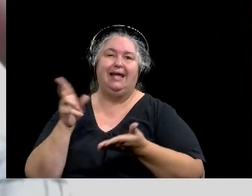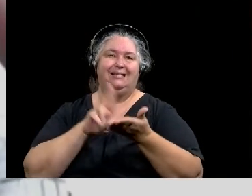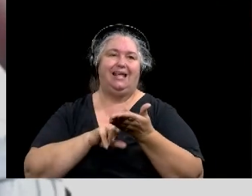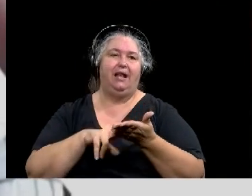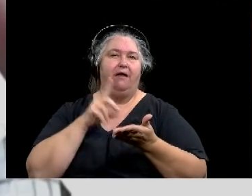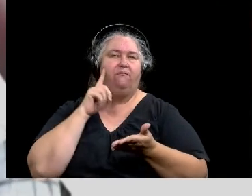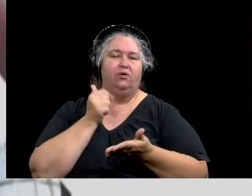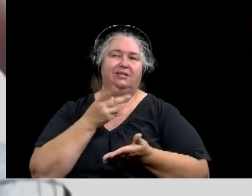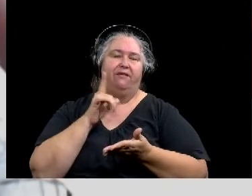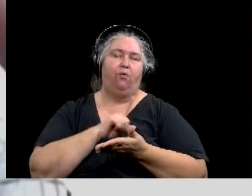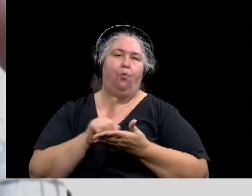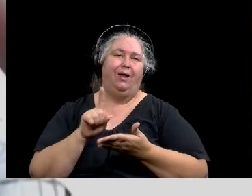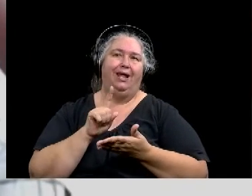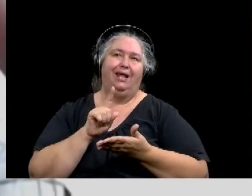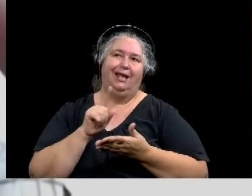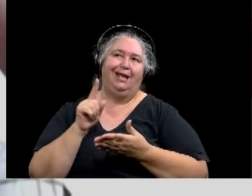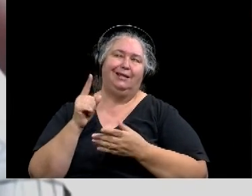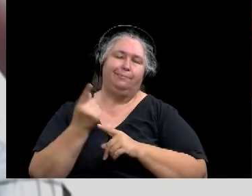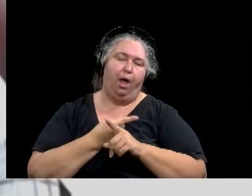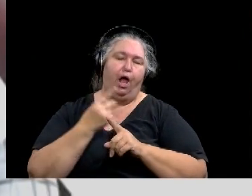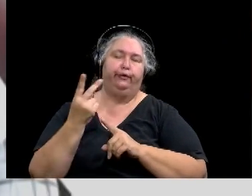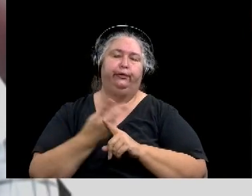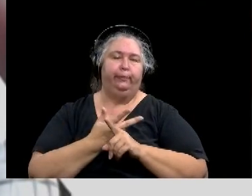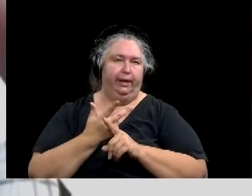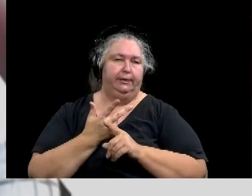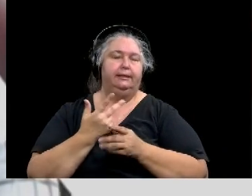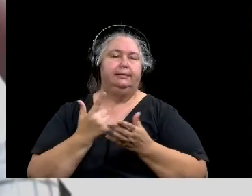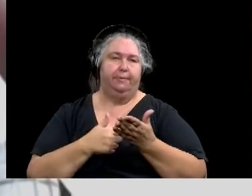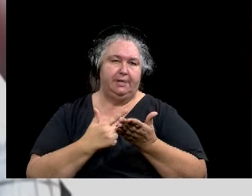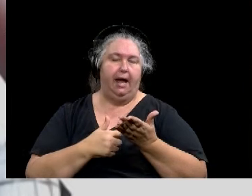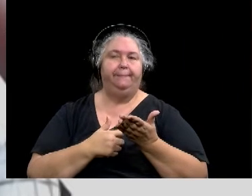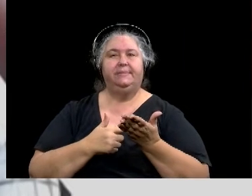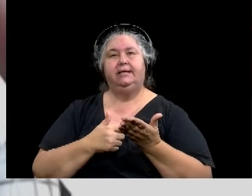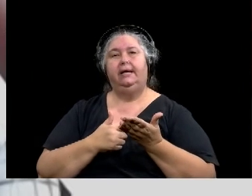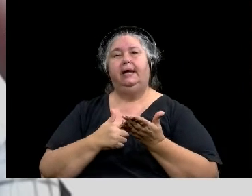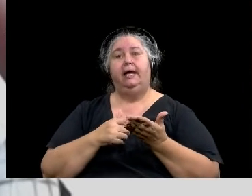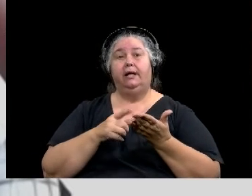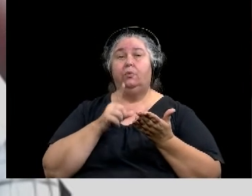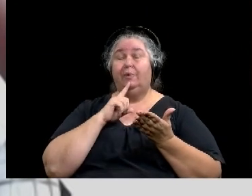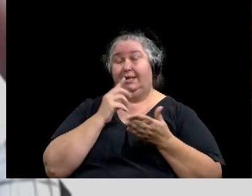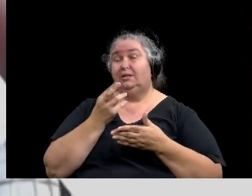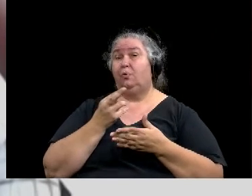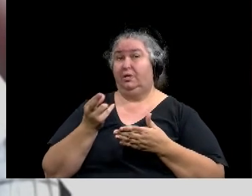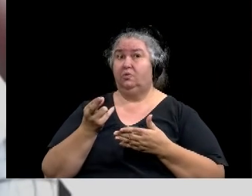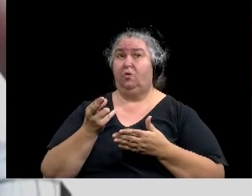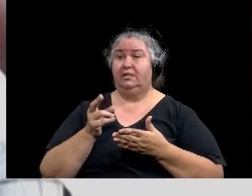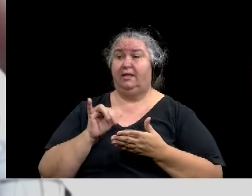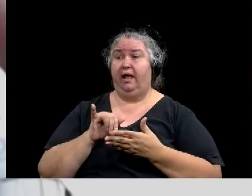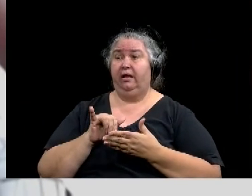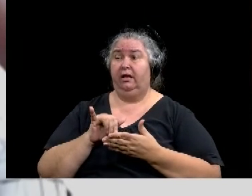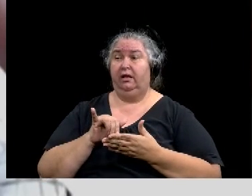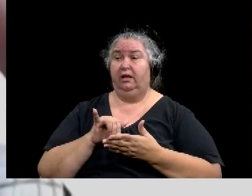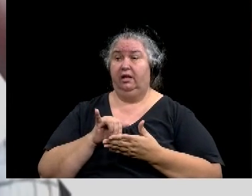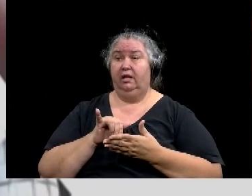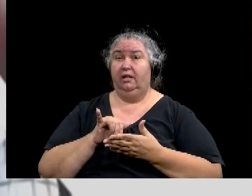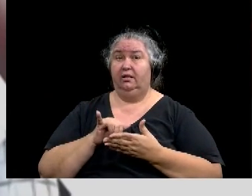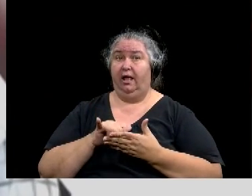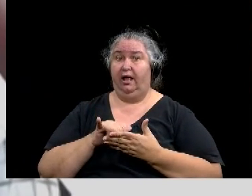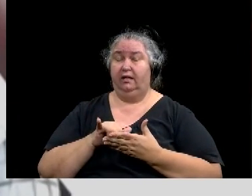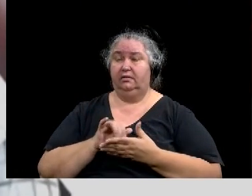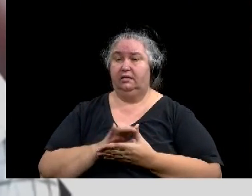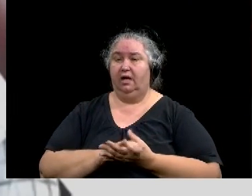y enfermeras que puedan por una agencia venir a ayudarnos por un tiempo y es algún recurso que nosotros